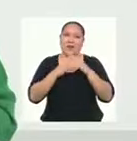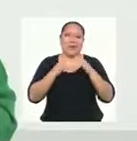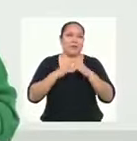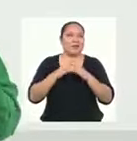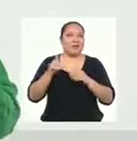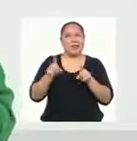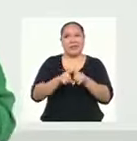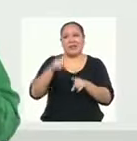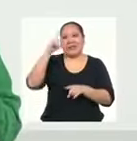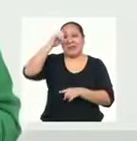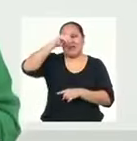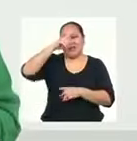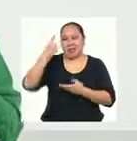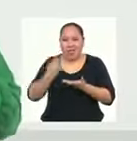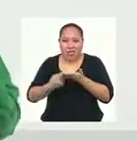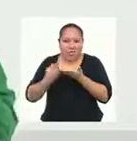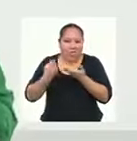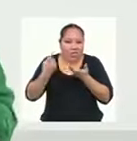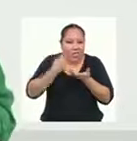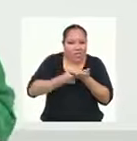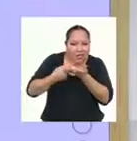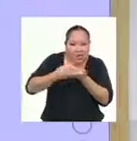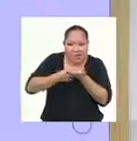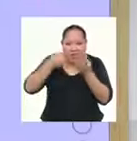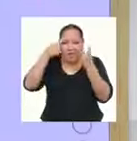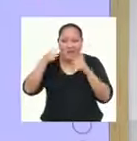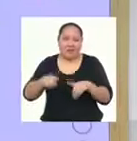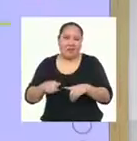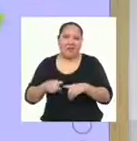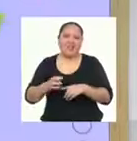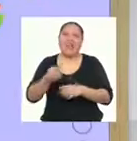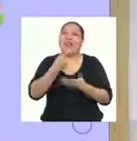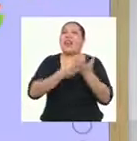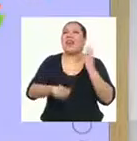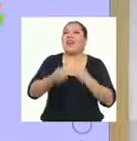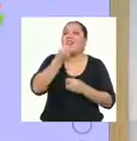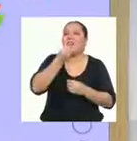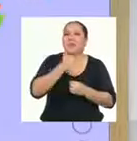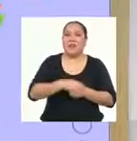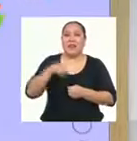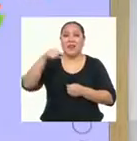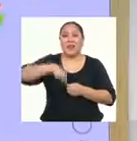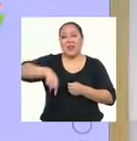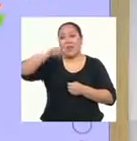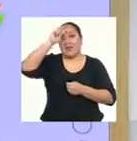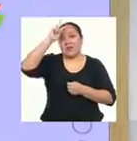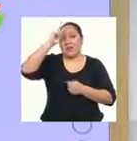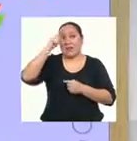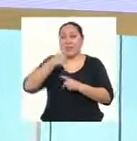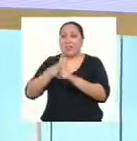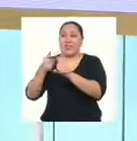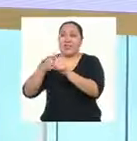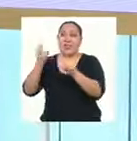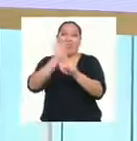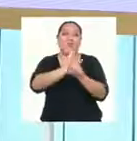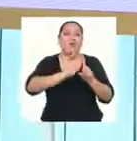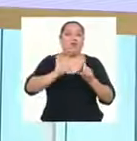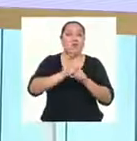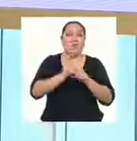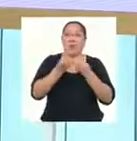es difícil ponerse de acuerdo sobre qué comer. El Perú es pluricultural y mega diverso,